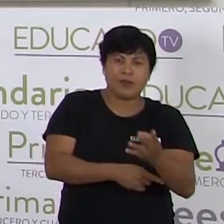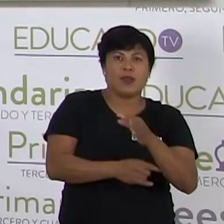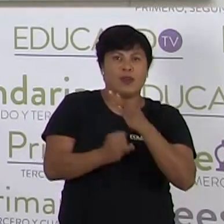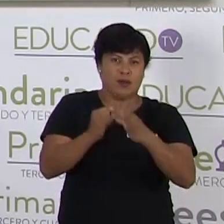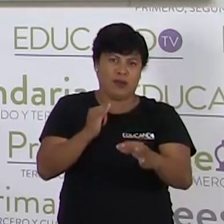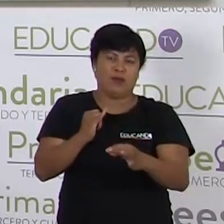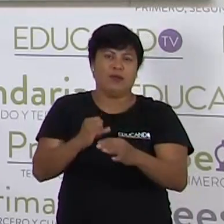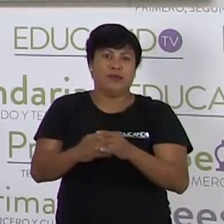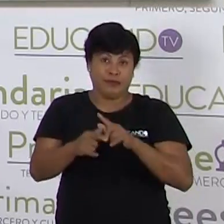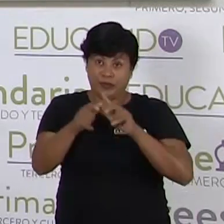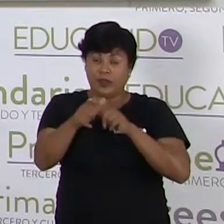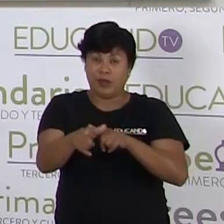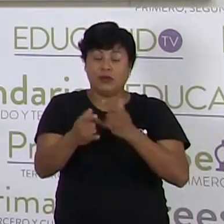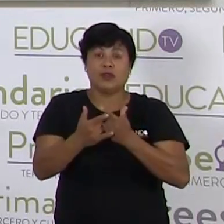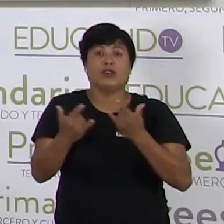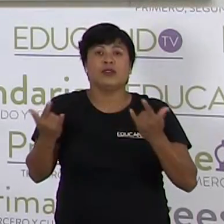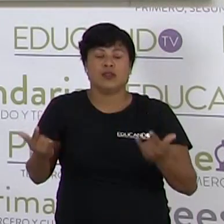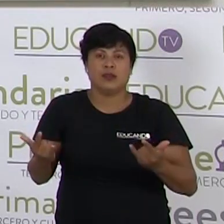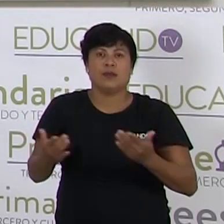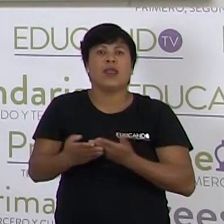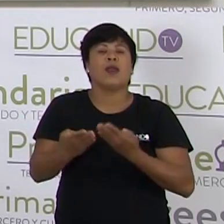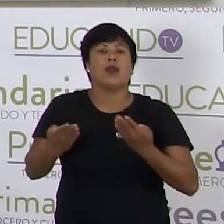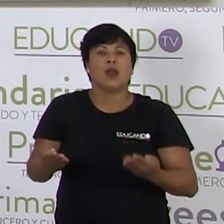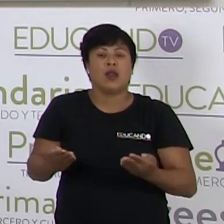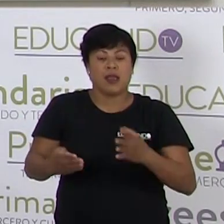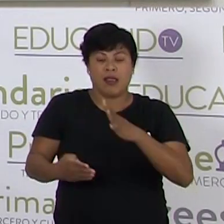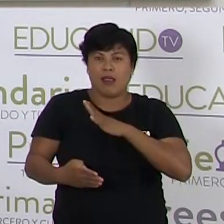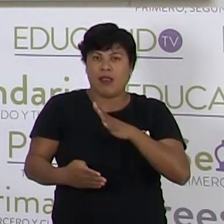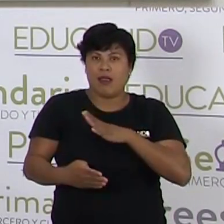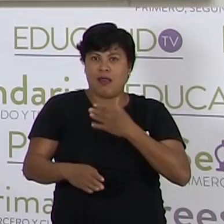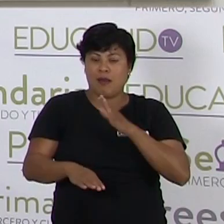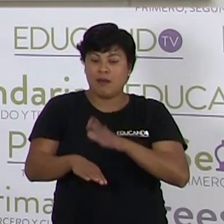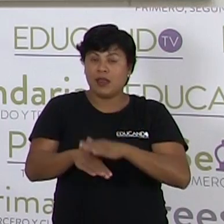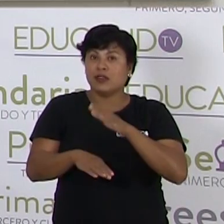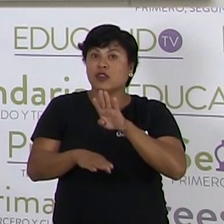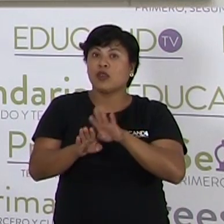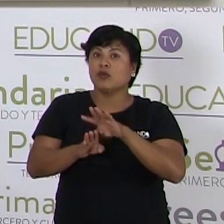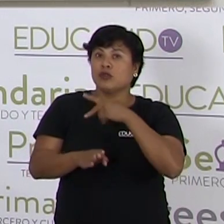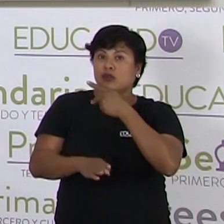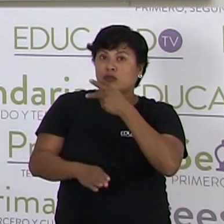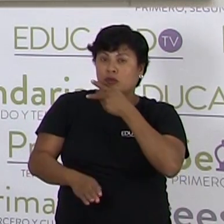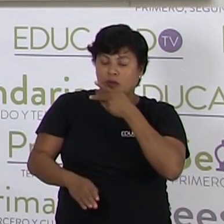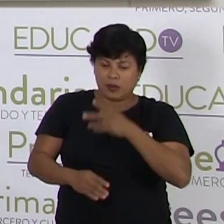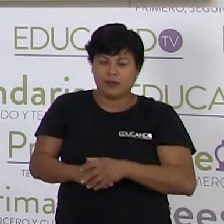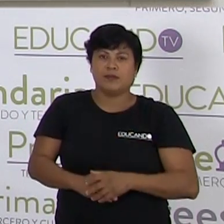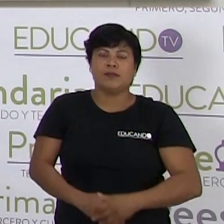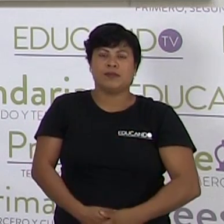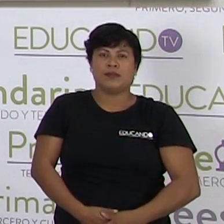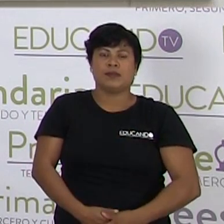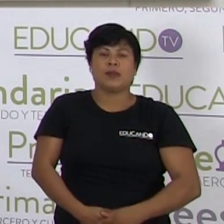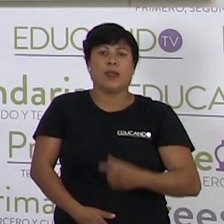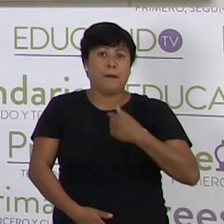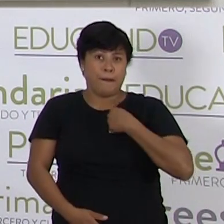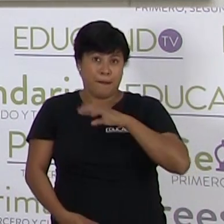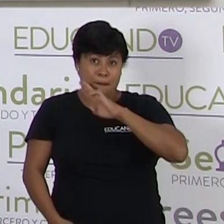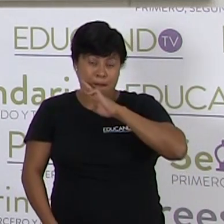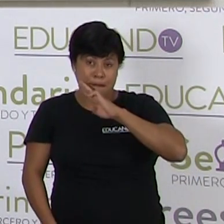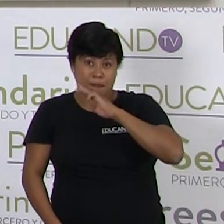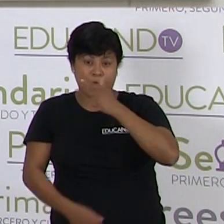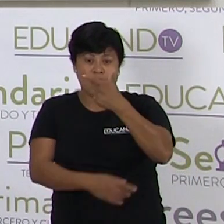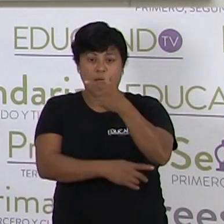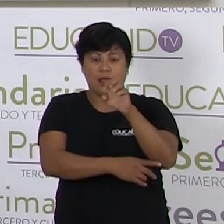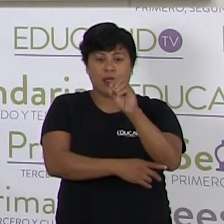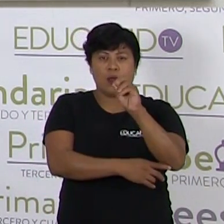Continuamos con la historia. Ahora va la parte de sus papás. Dice así: mi mamá